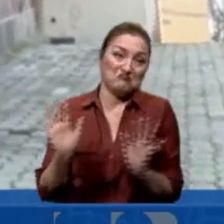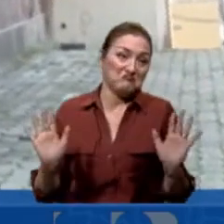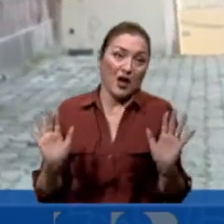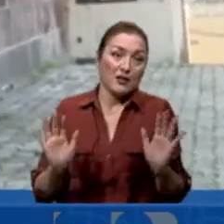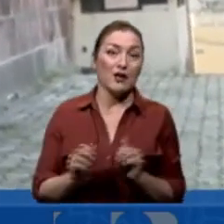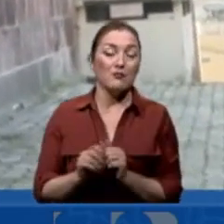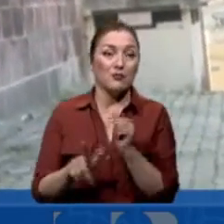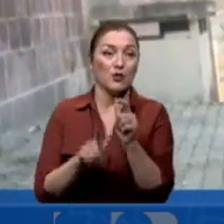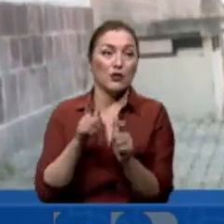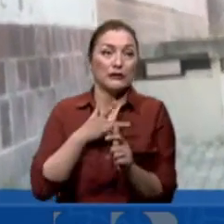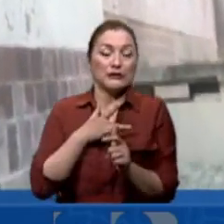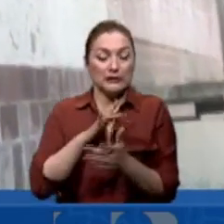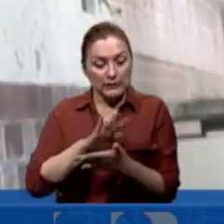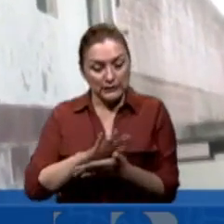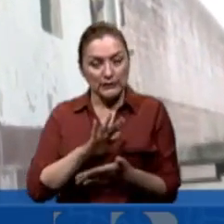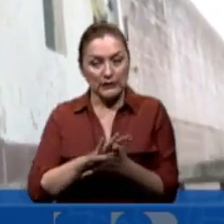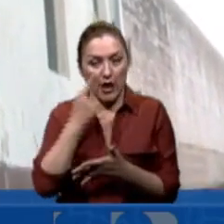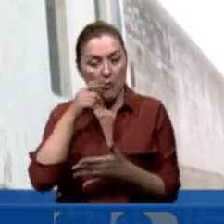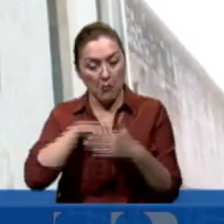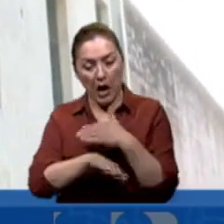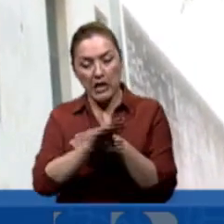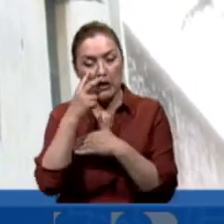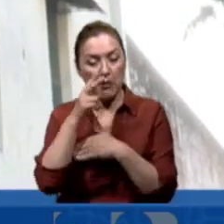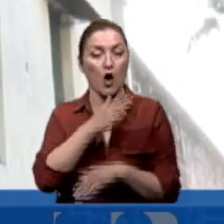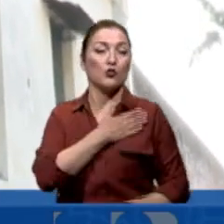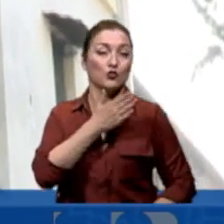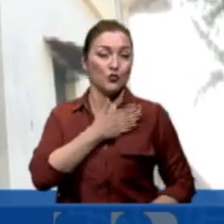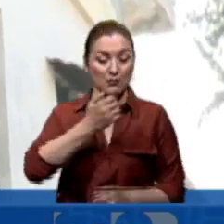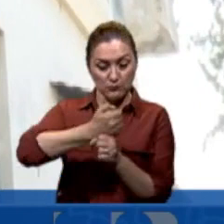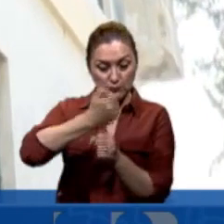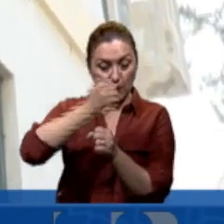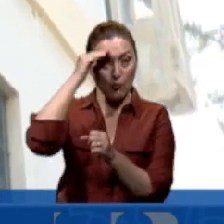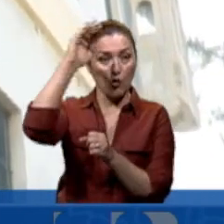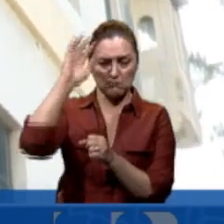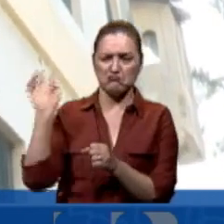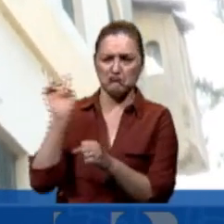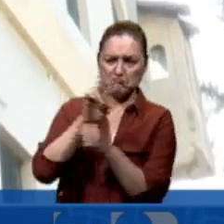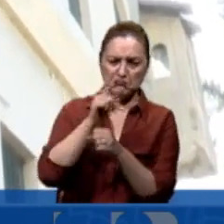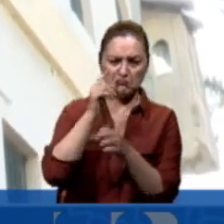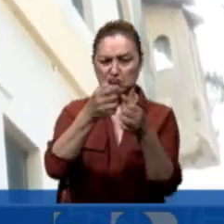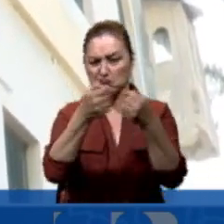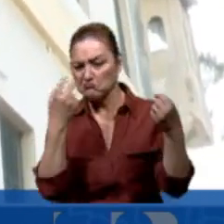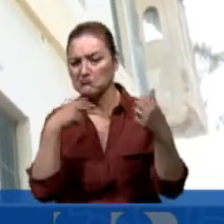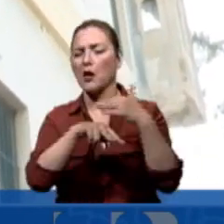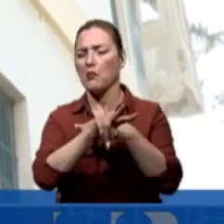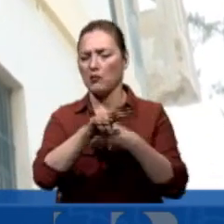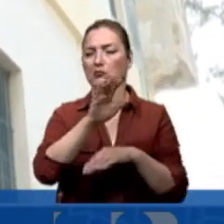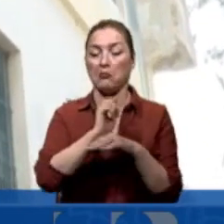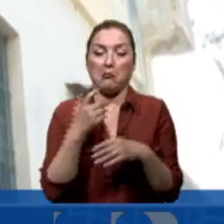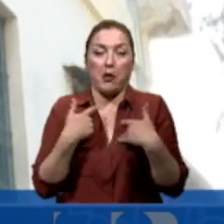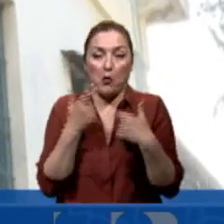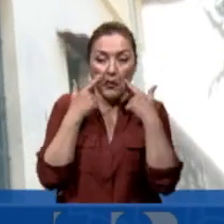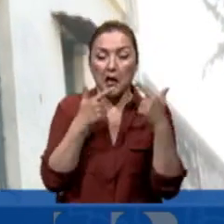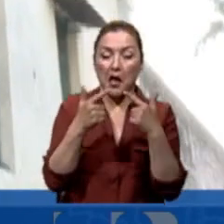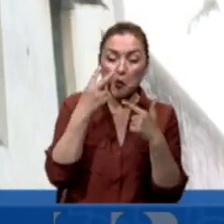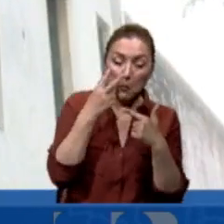eh que la ciudadanía tranquila y pueda eh confiar en el trabajo que estamos haciendo estamos el día de hoy aquí conjunto a las autoridades de control